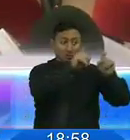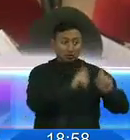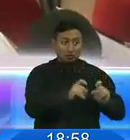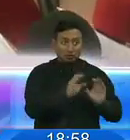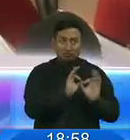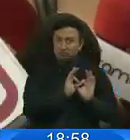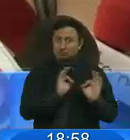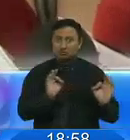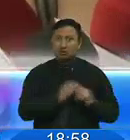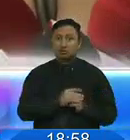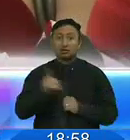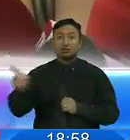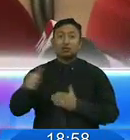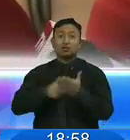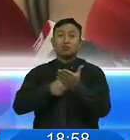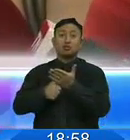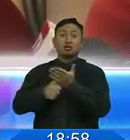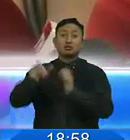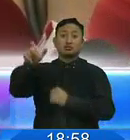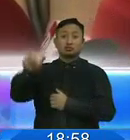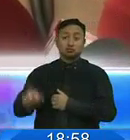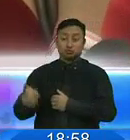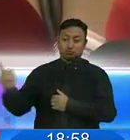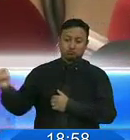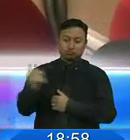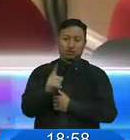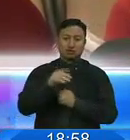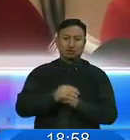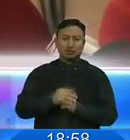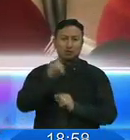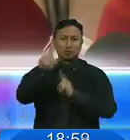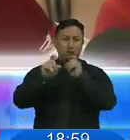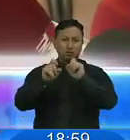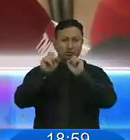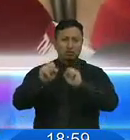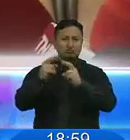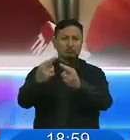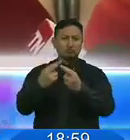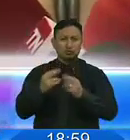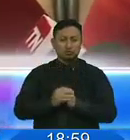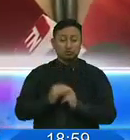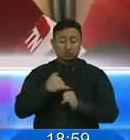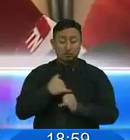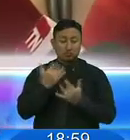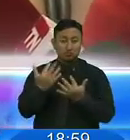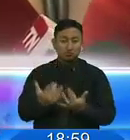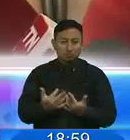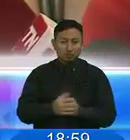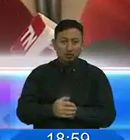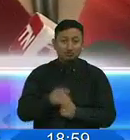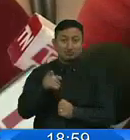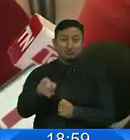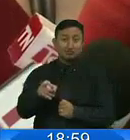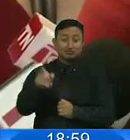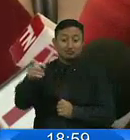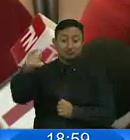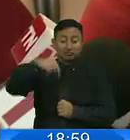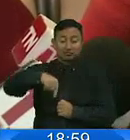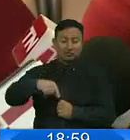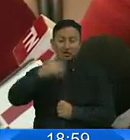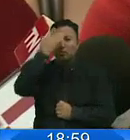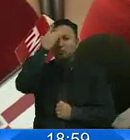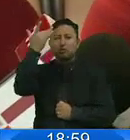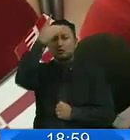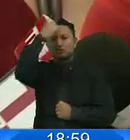que responder y que nosotros vamos a estar a la expectativa de que en qué argumento se ha basado